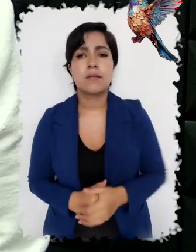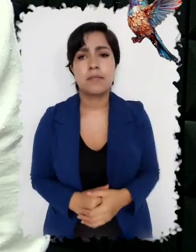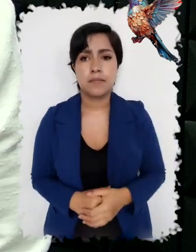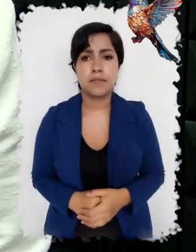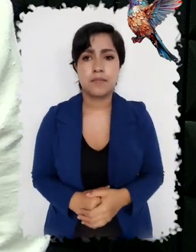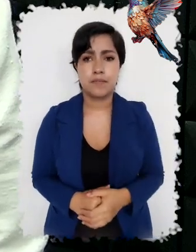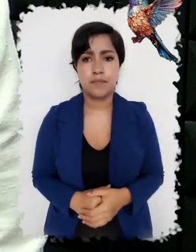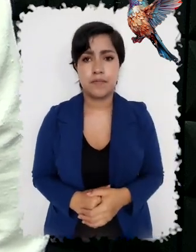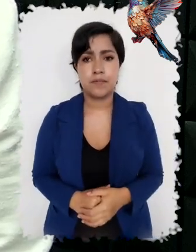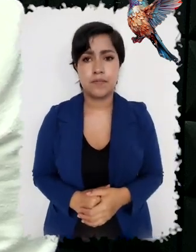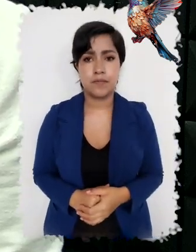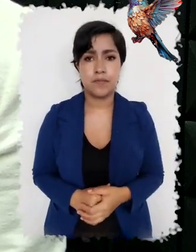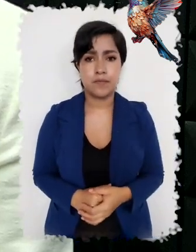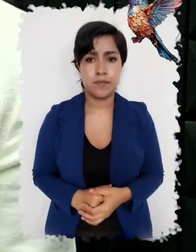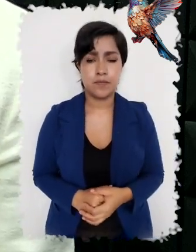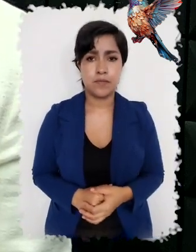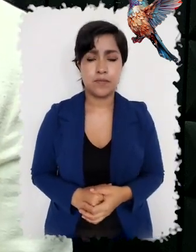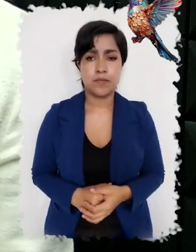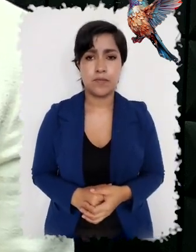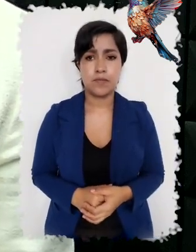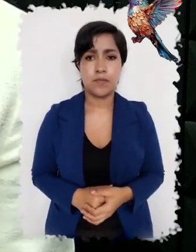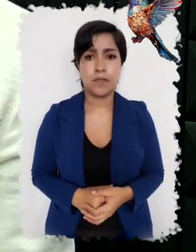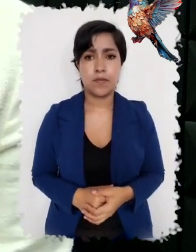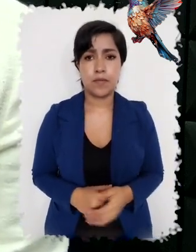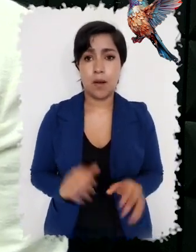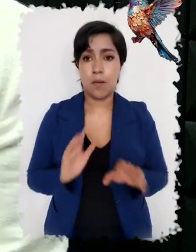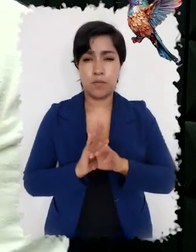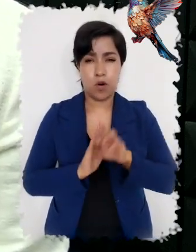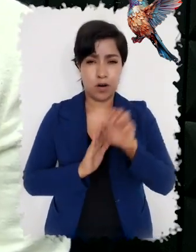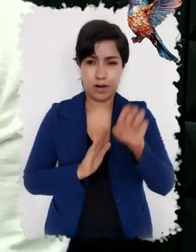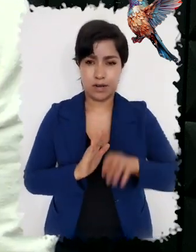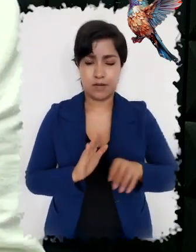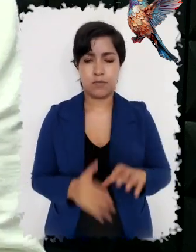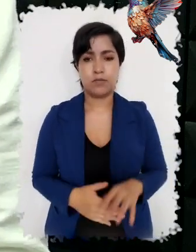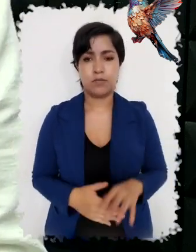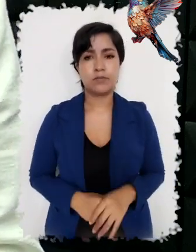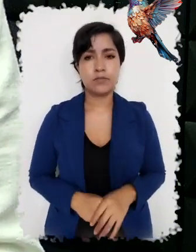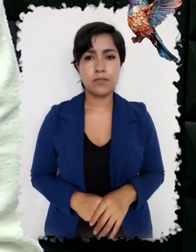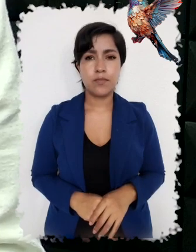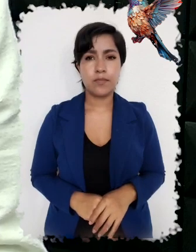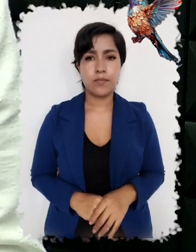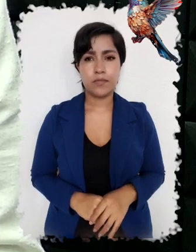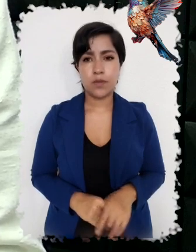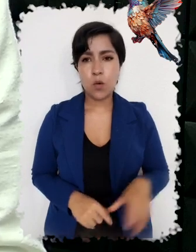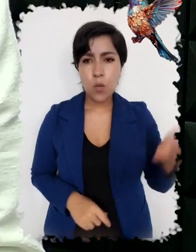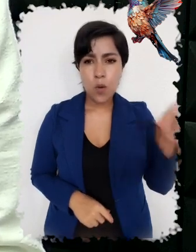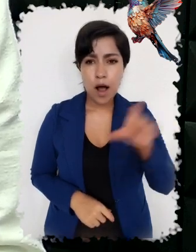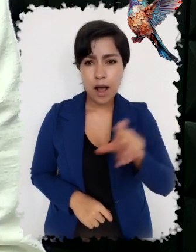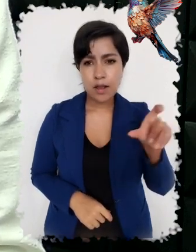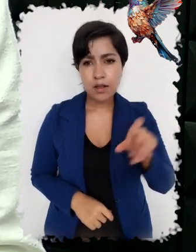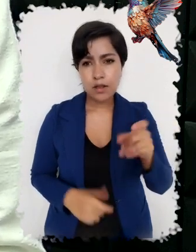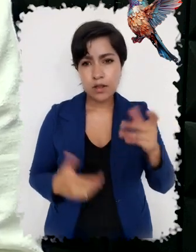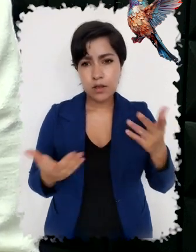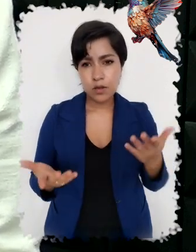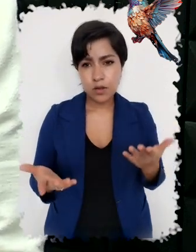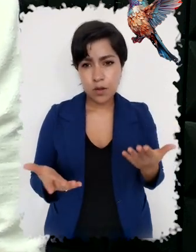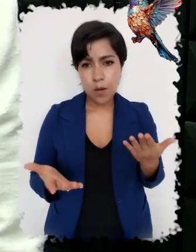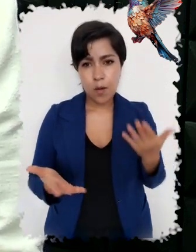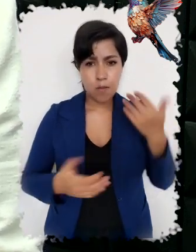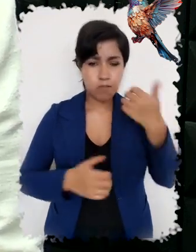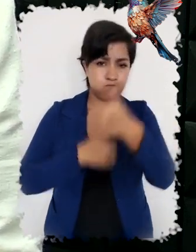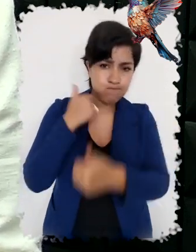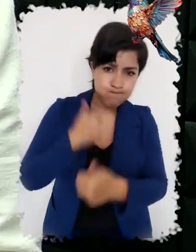Este ejemplo eh Por ejemplo las cuando vayan a